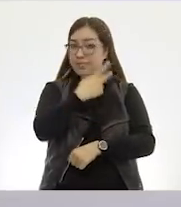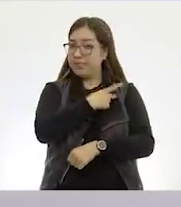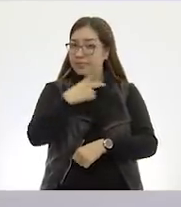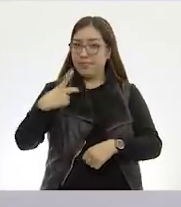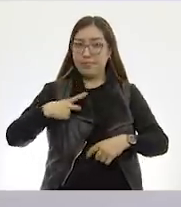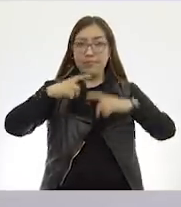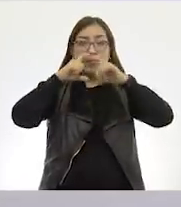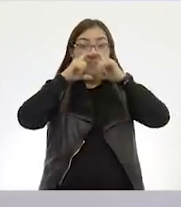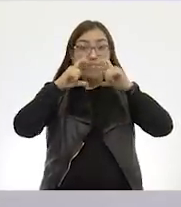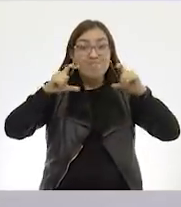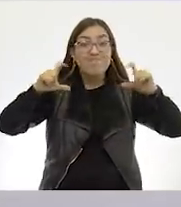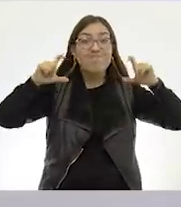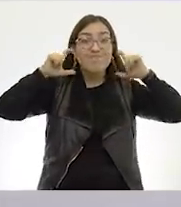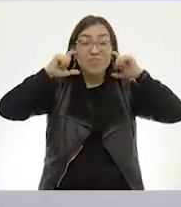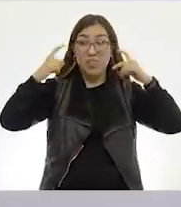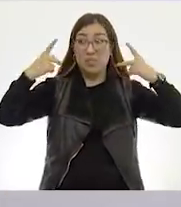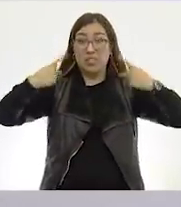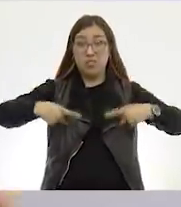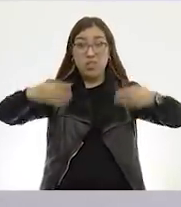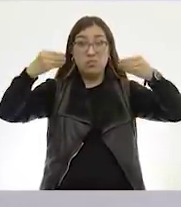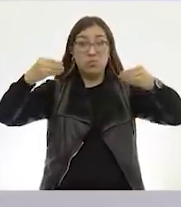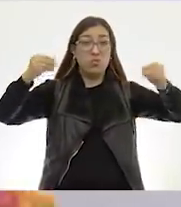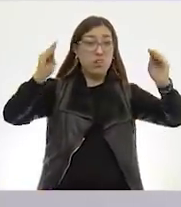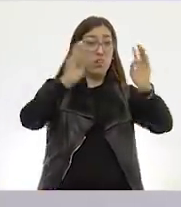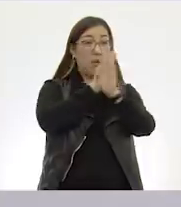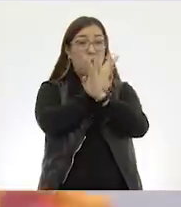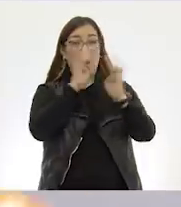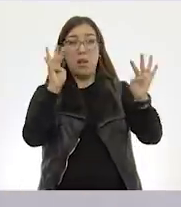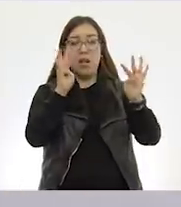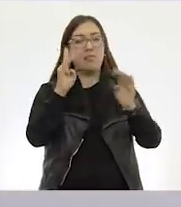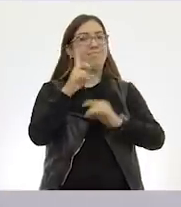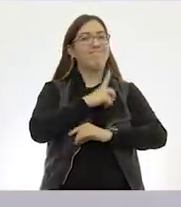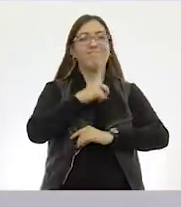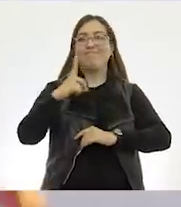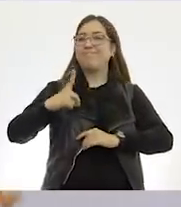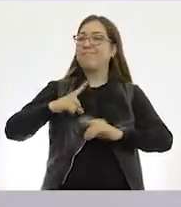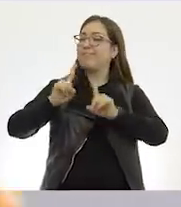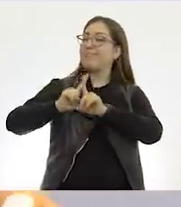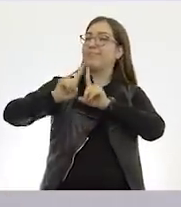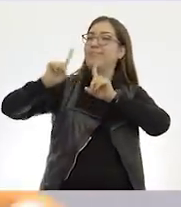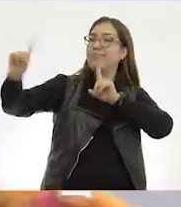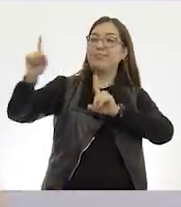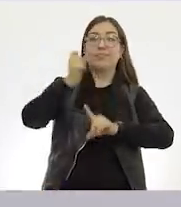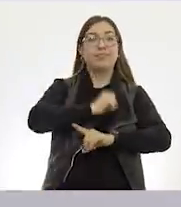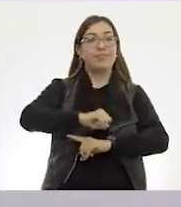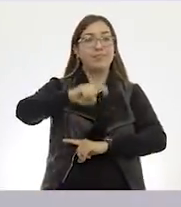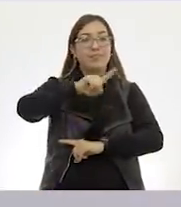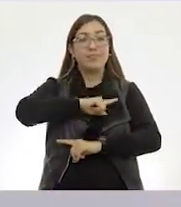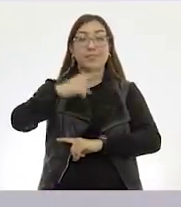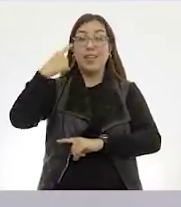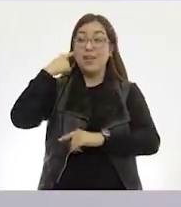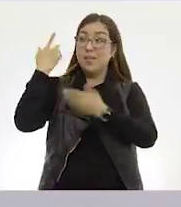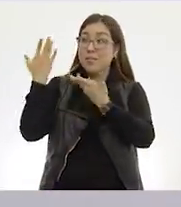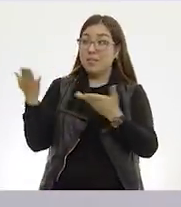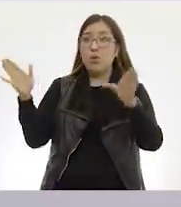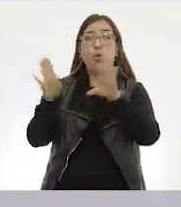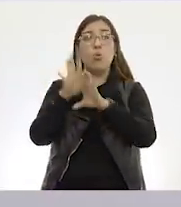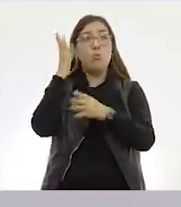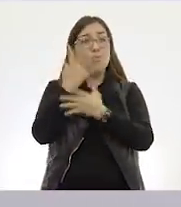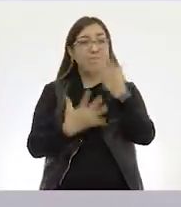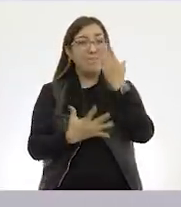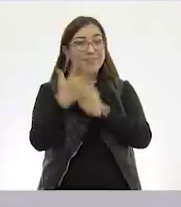cuando haya mucha gente alrededor y también mantener la sana distancia. ¡Vamos a ver cómo hay que lavarse las